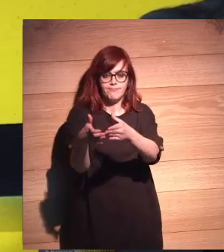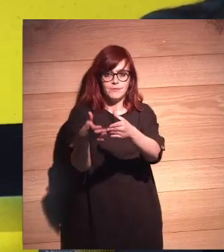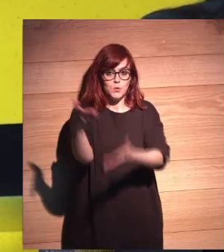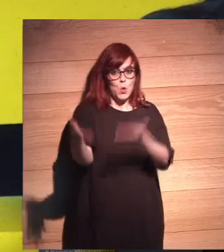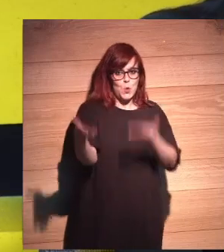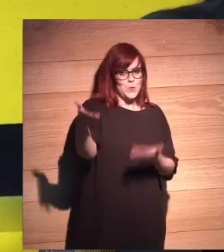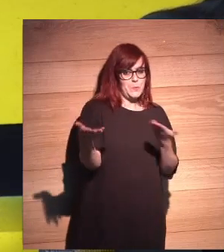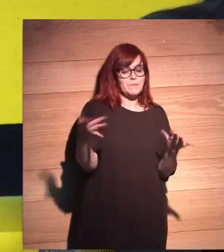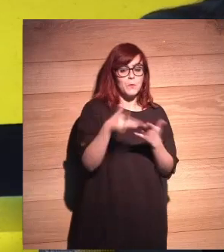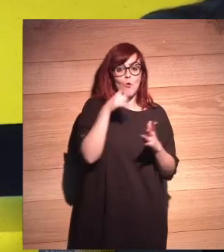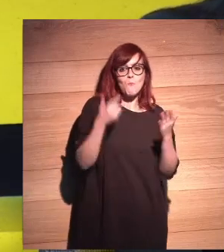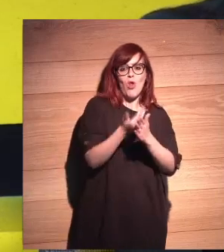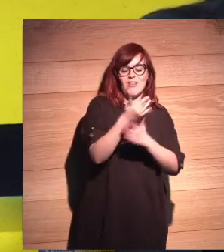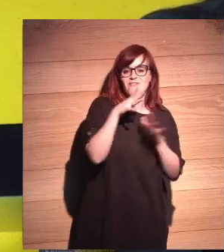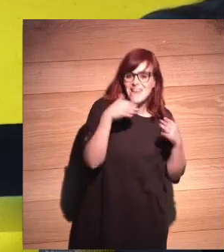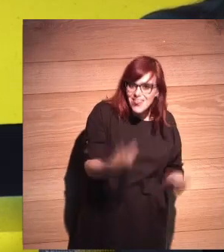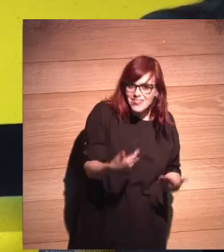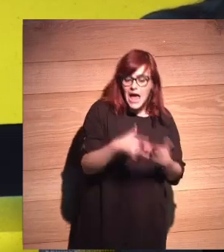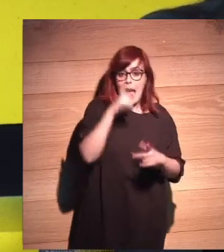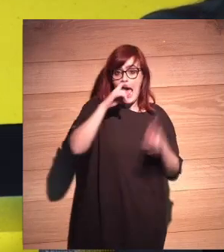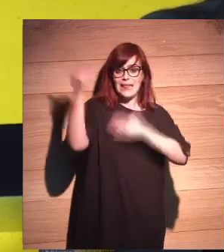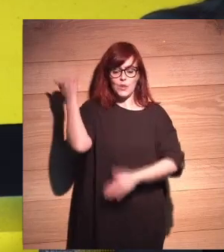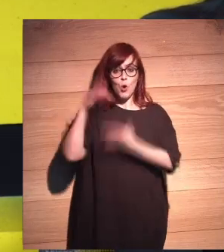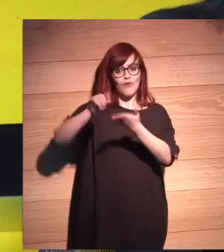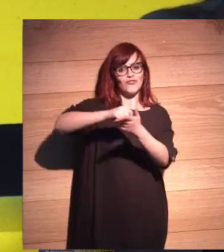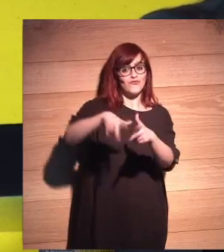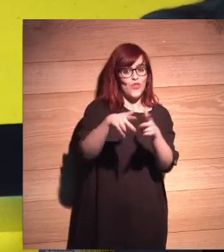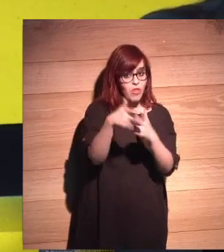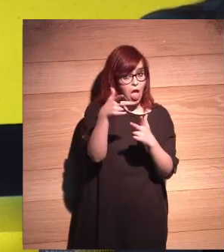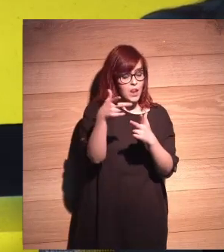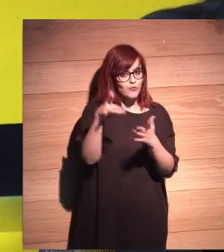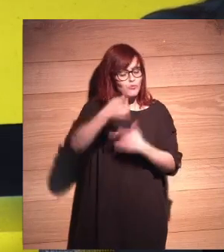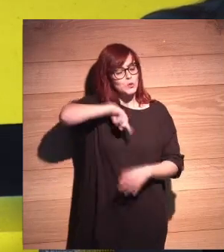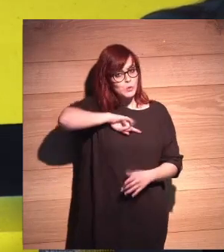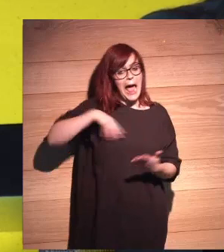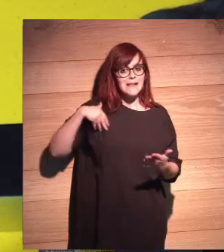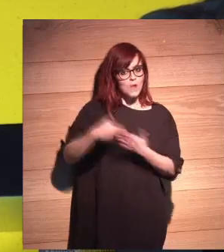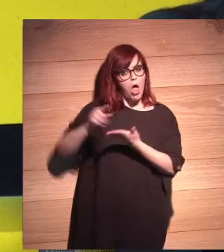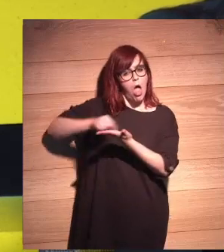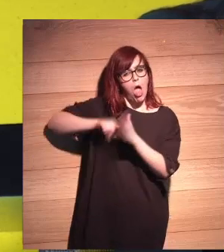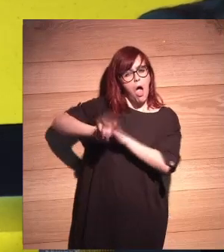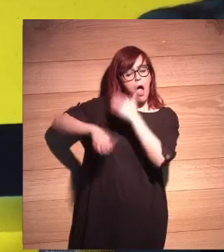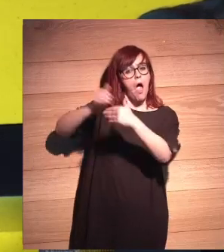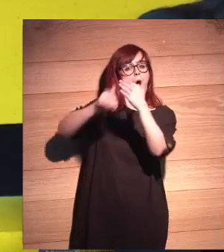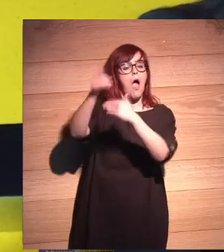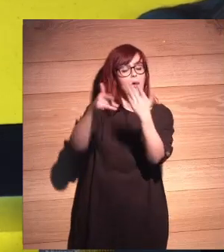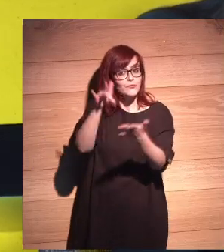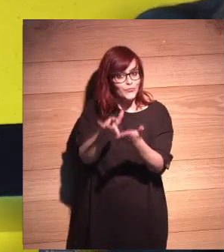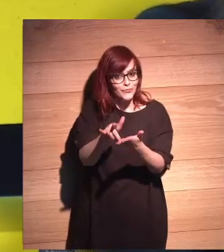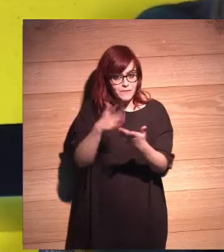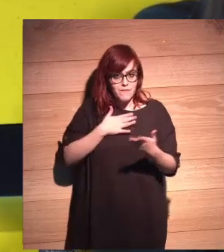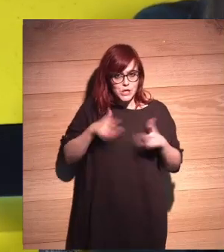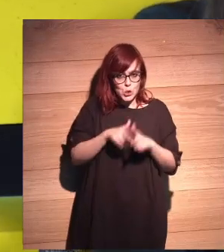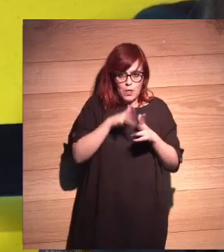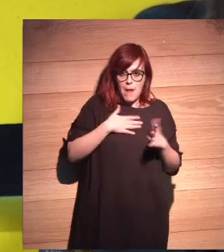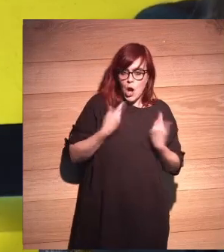de la modernidad, a partir de los anteriores contratos sociales que hemos sido capaces de desarrollar en nuestra